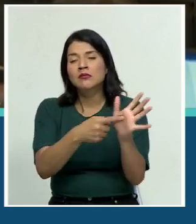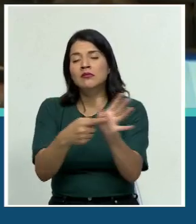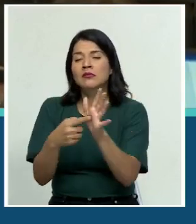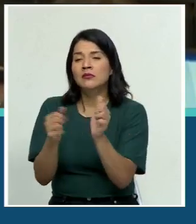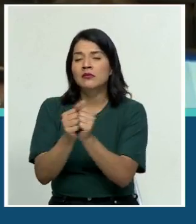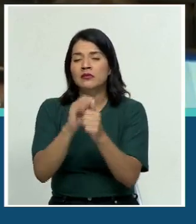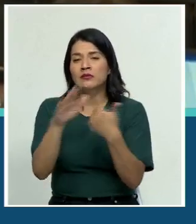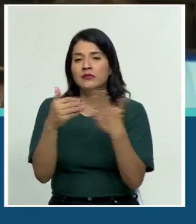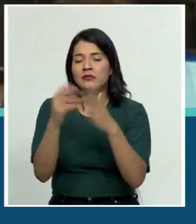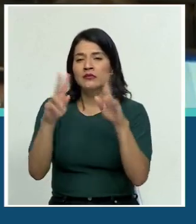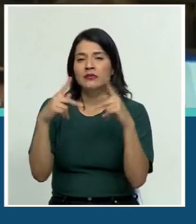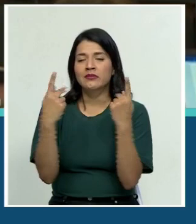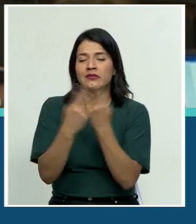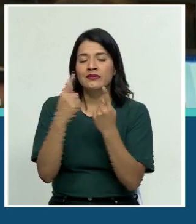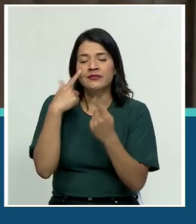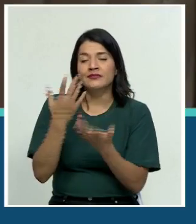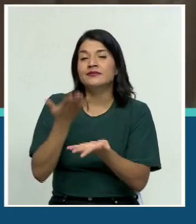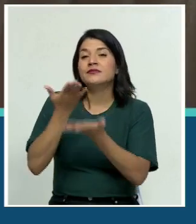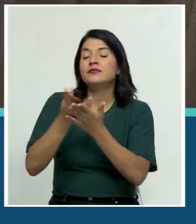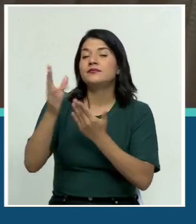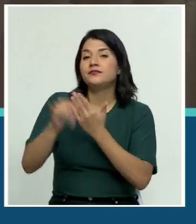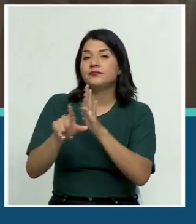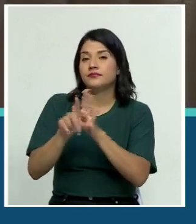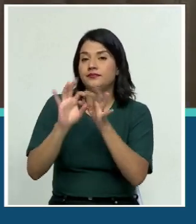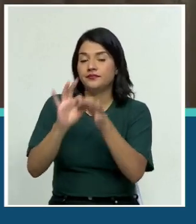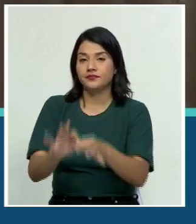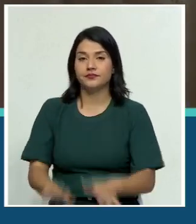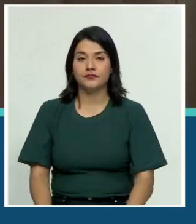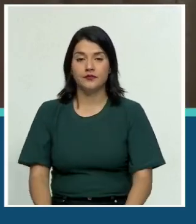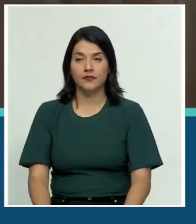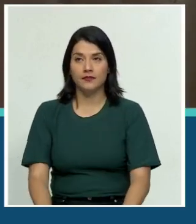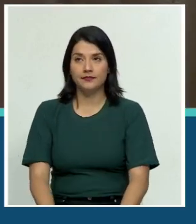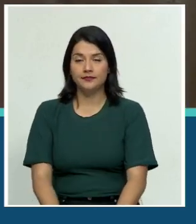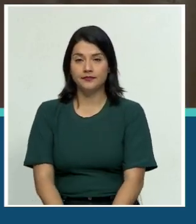fracciones para presentar un proyecto de ley al respecto.